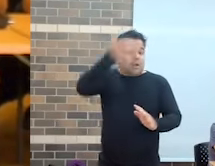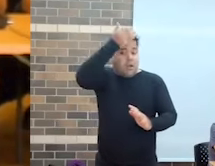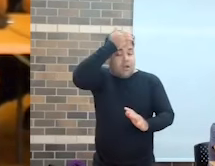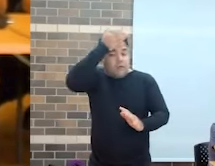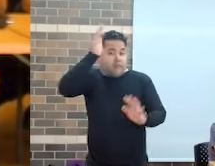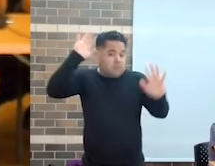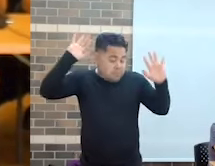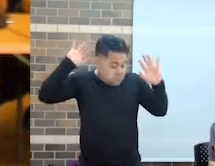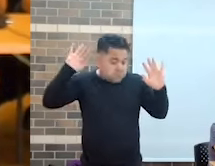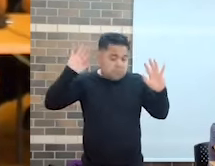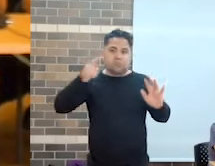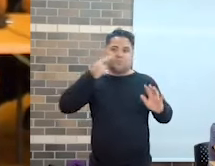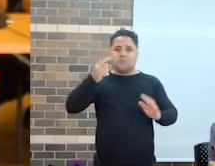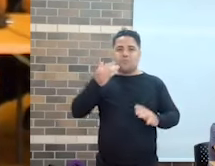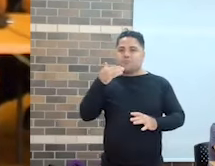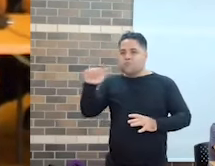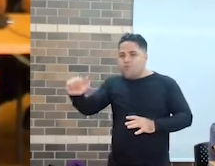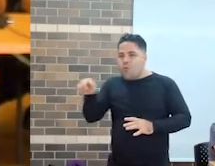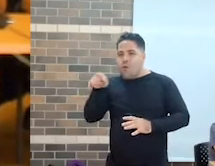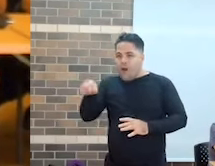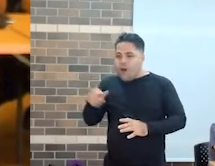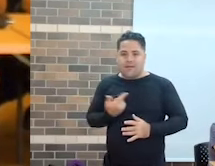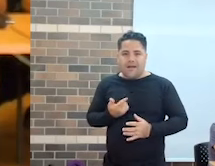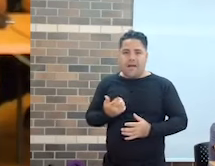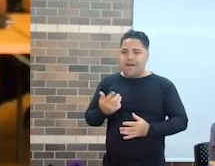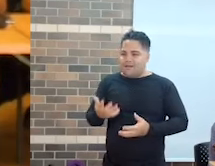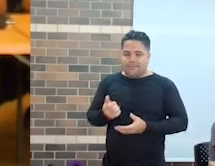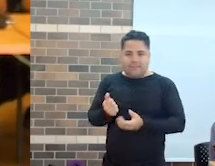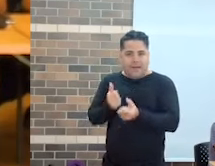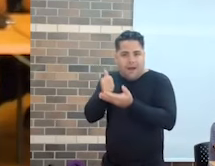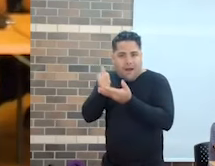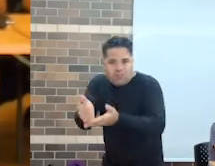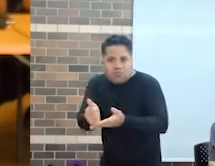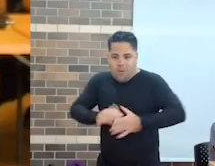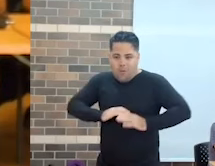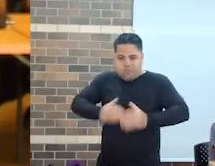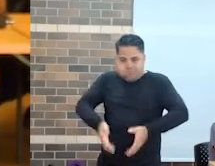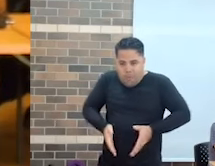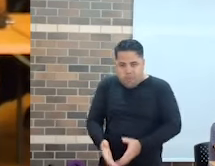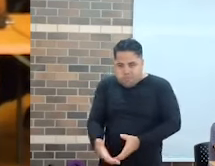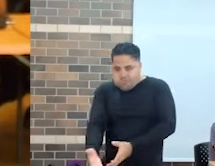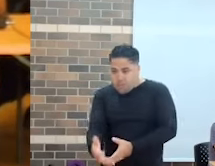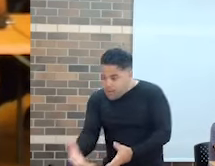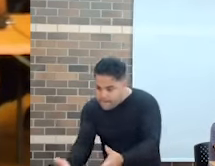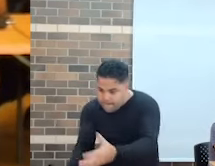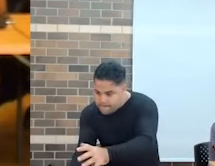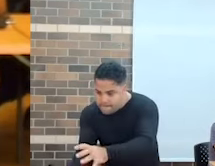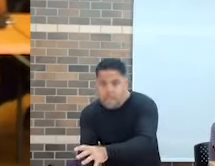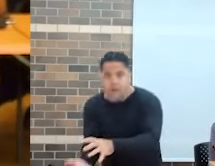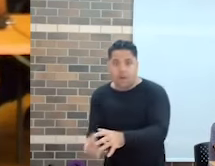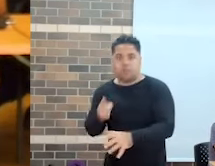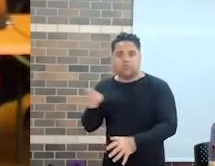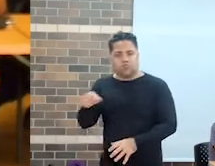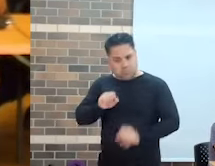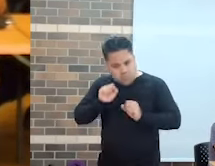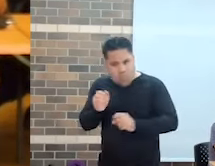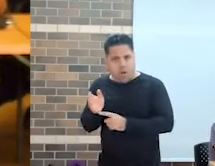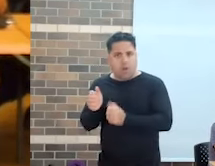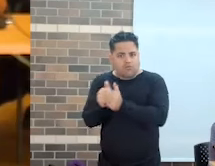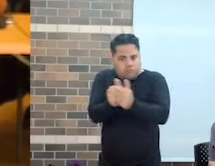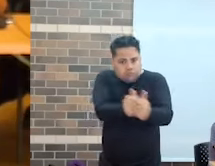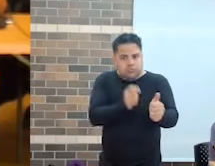pensar que una partera pueda enseñar a las enfermeras también, ¿no? Como que se vea más tácito y tangible este acompañamiento